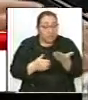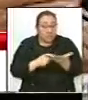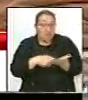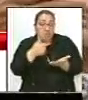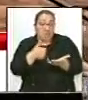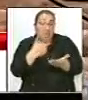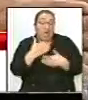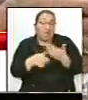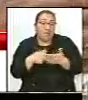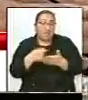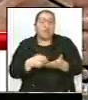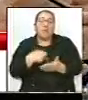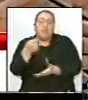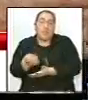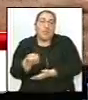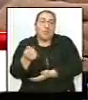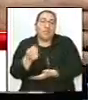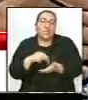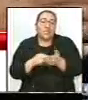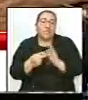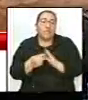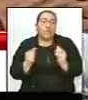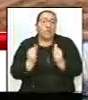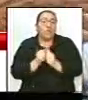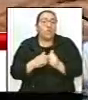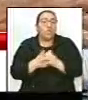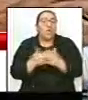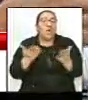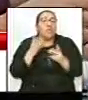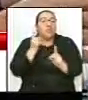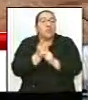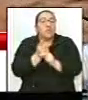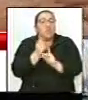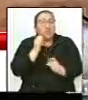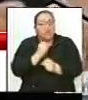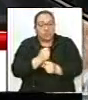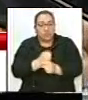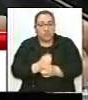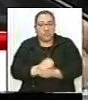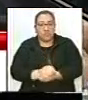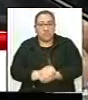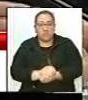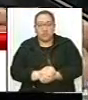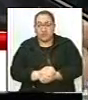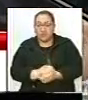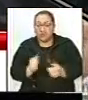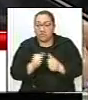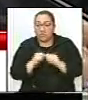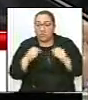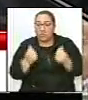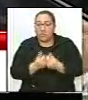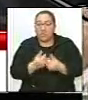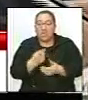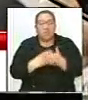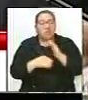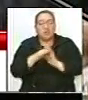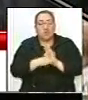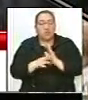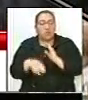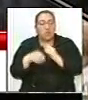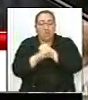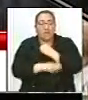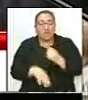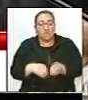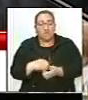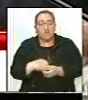creo que son absolutamente evidentes en términos hacia dónde tenemos que apuntar, pues, en estos sectores de los menos favorecidos del país, en este